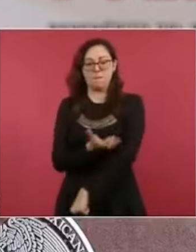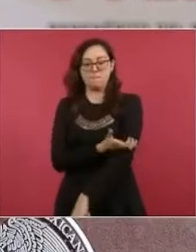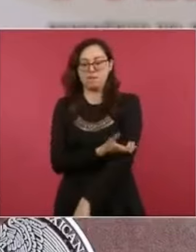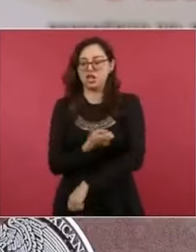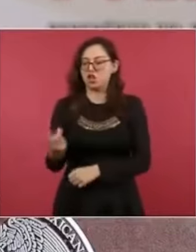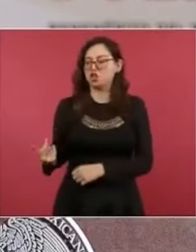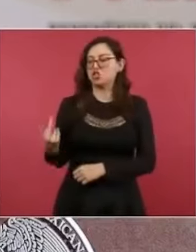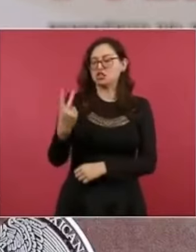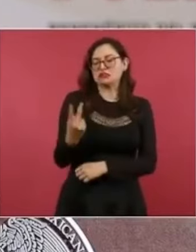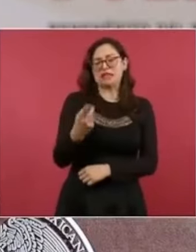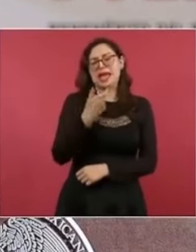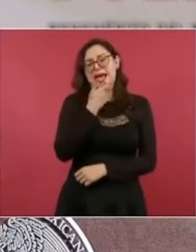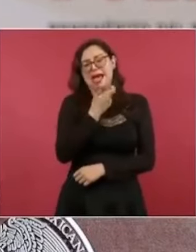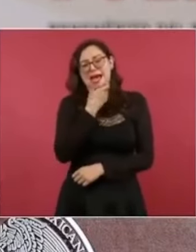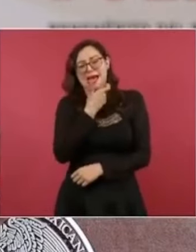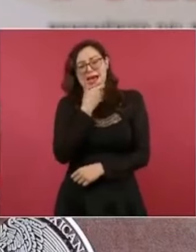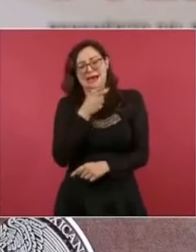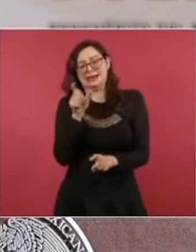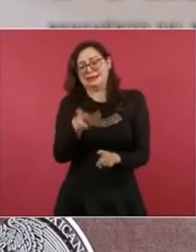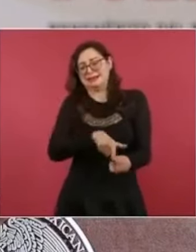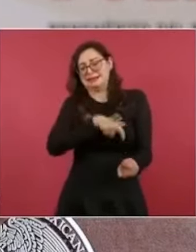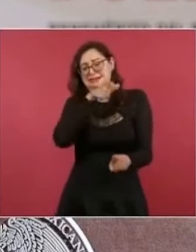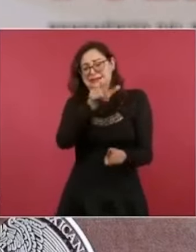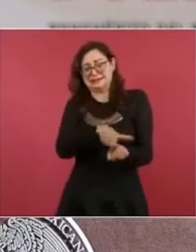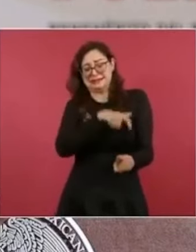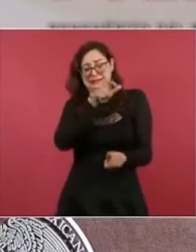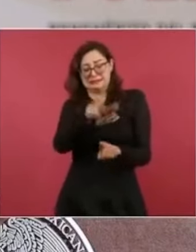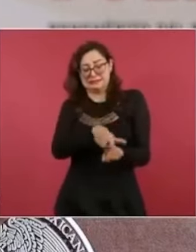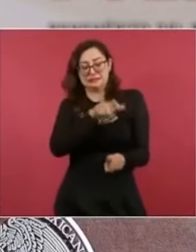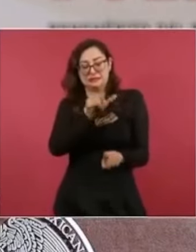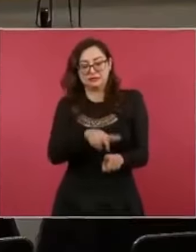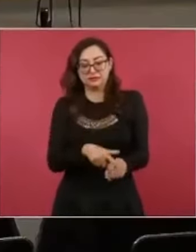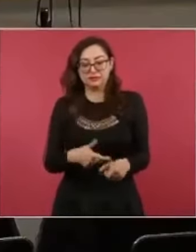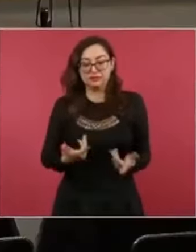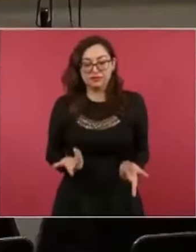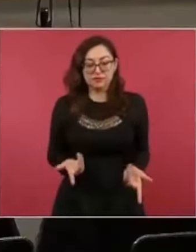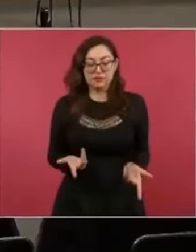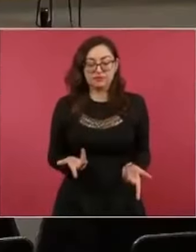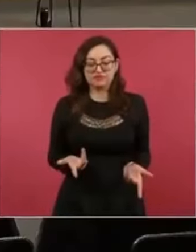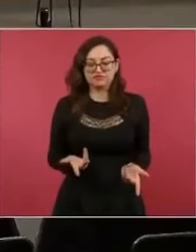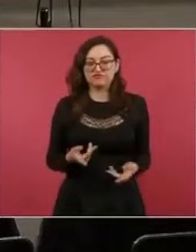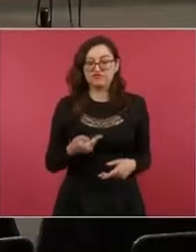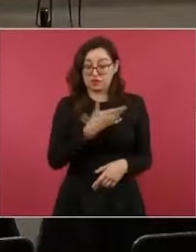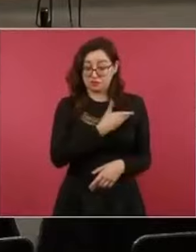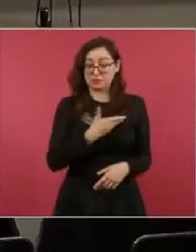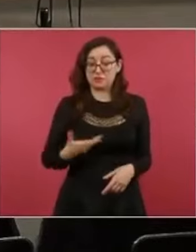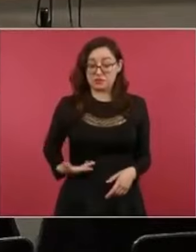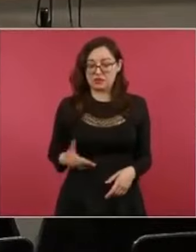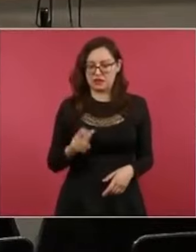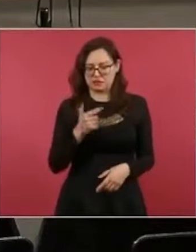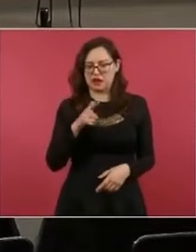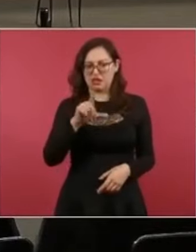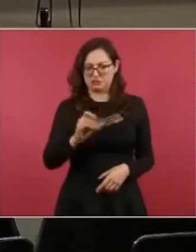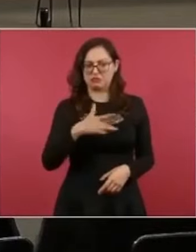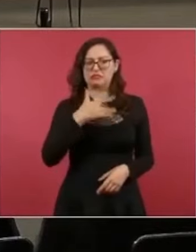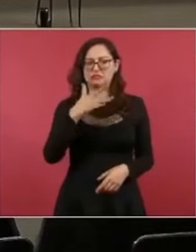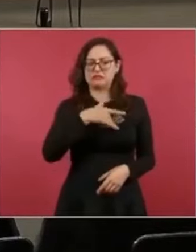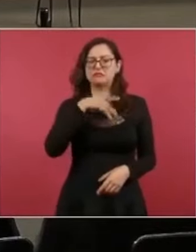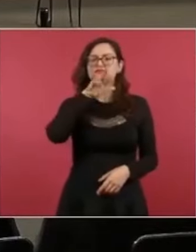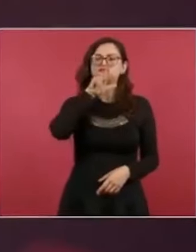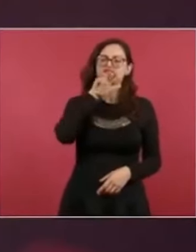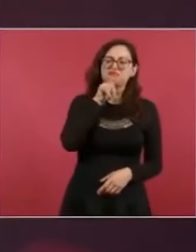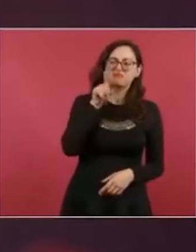presidente, que advirtió en este espacio, en la conferencia de prensa matutina, la posibilidad del allanamiento por